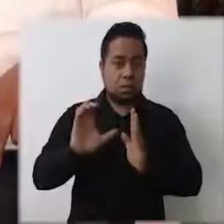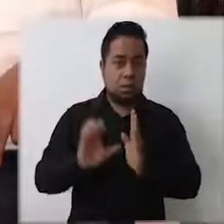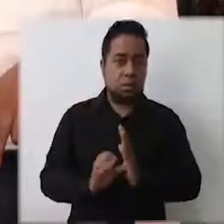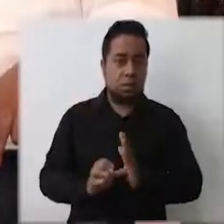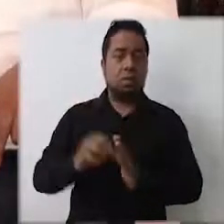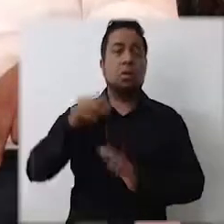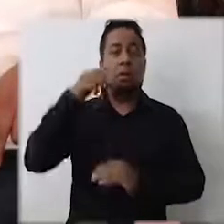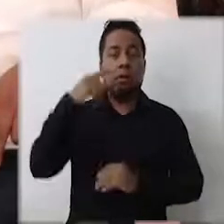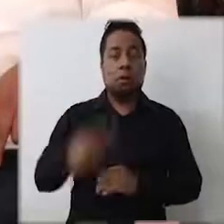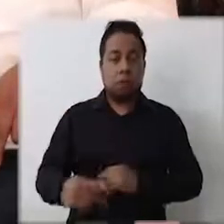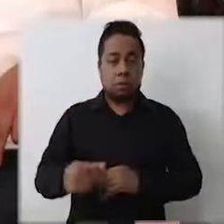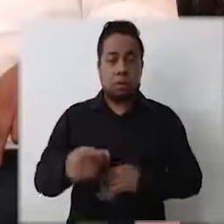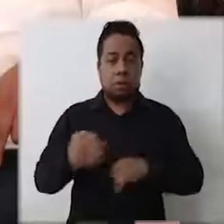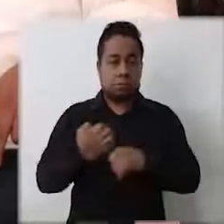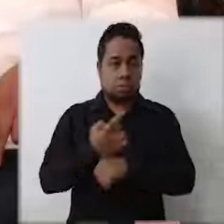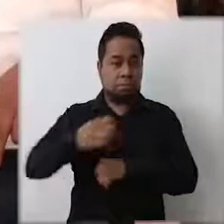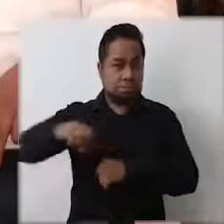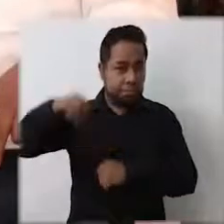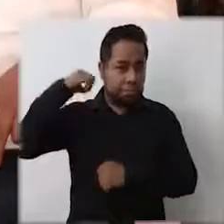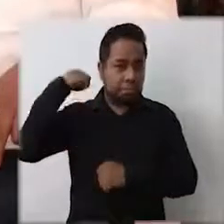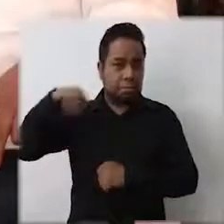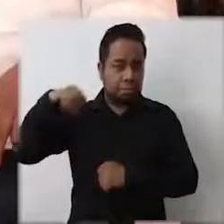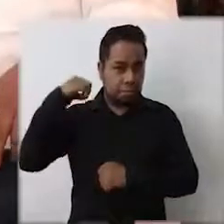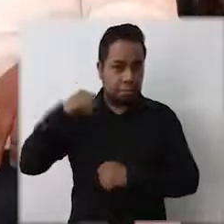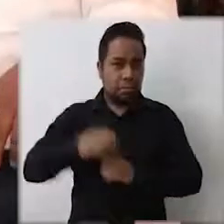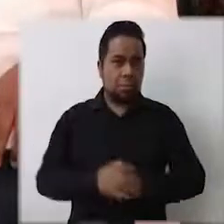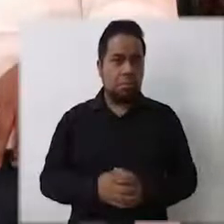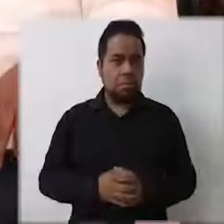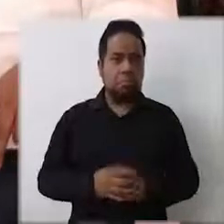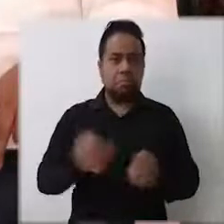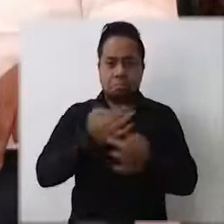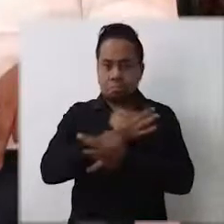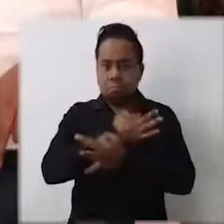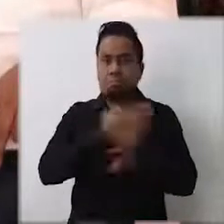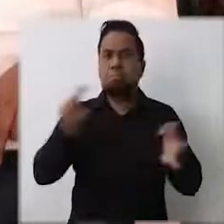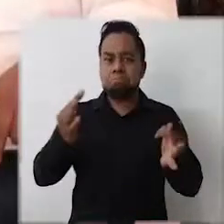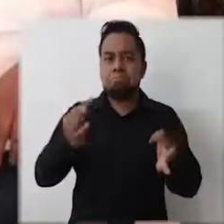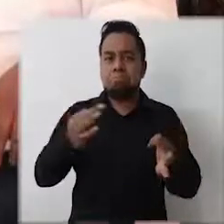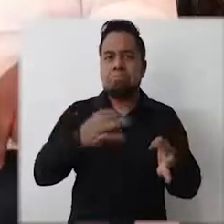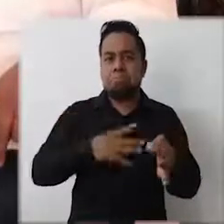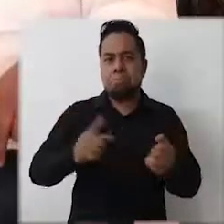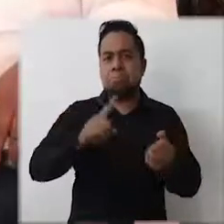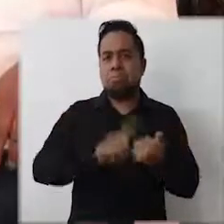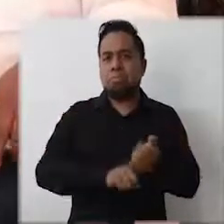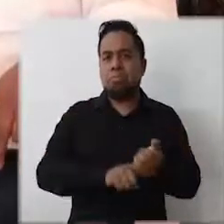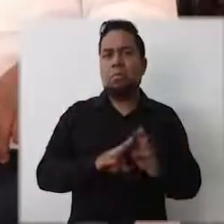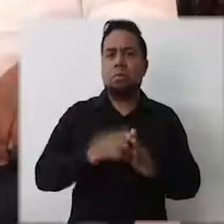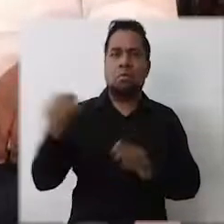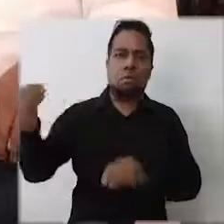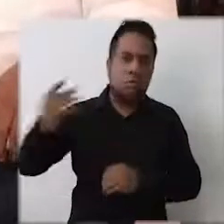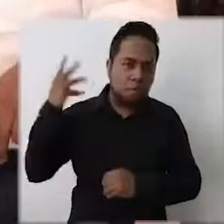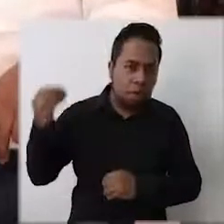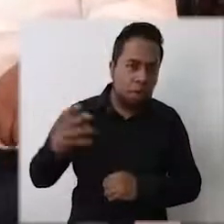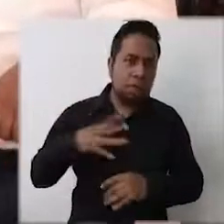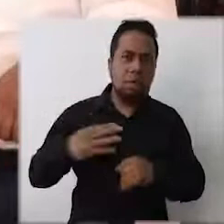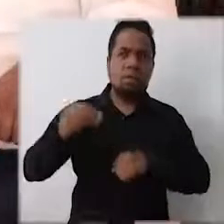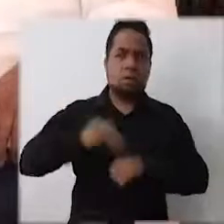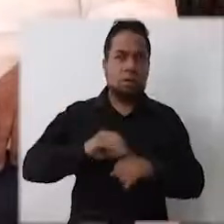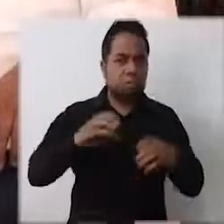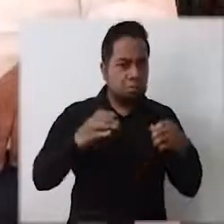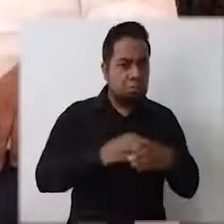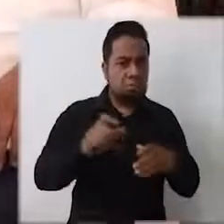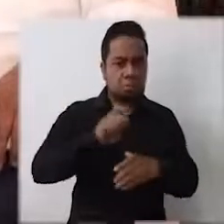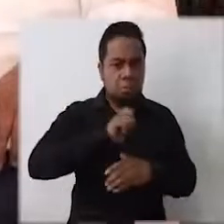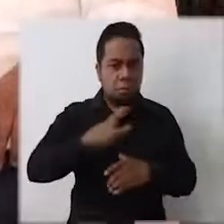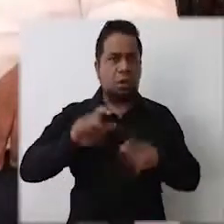en vigor en 1922, y resaltar el papel del municipio de Oaxaca de Juárez en tan